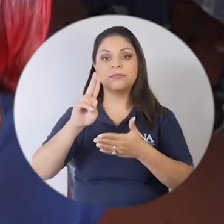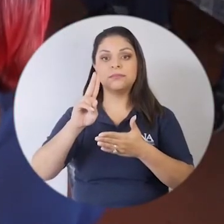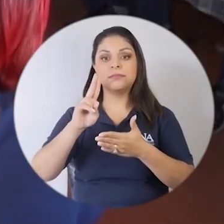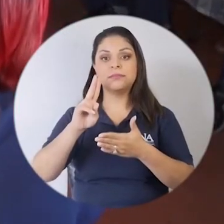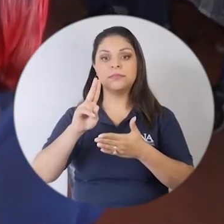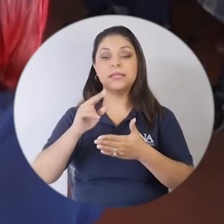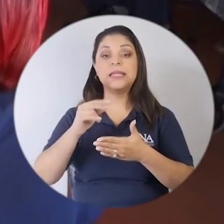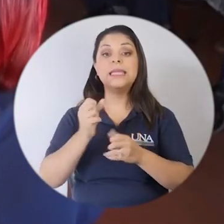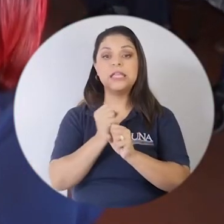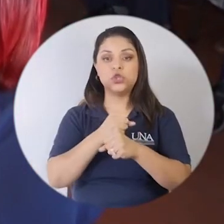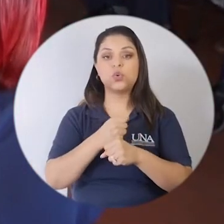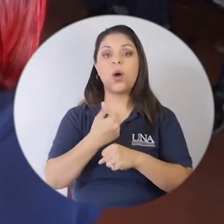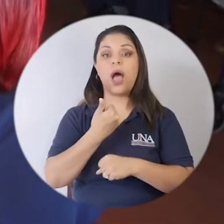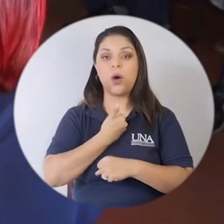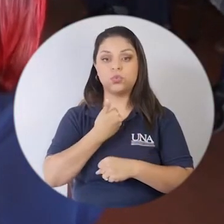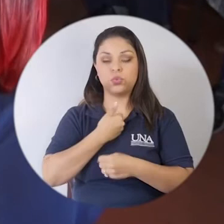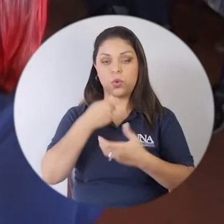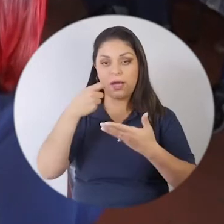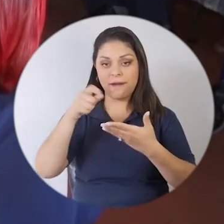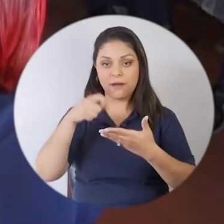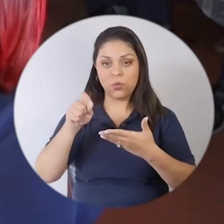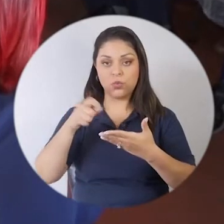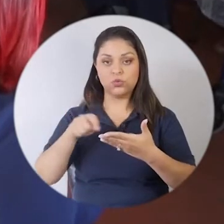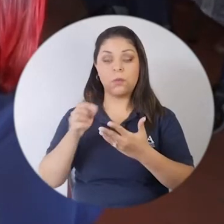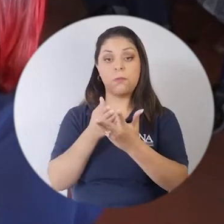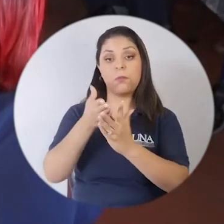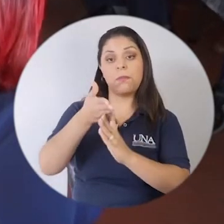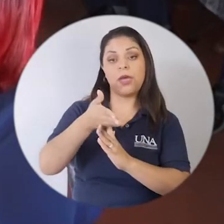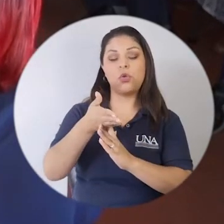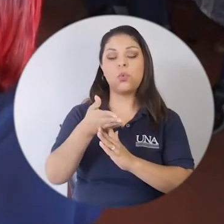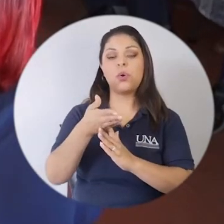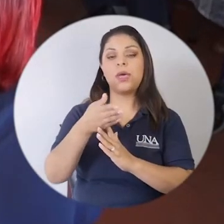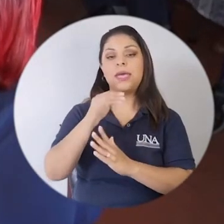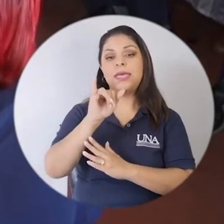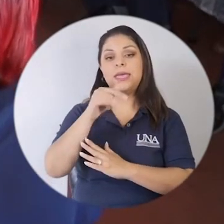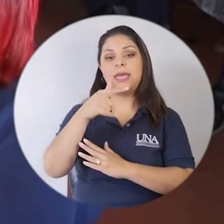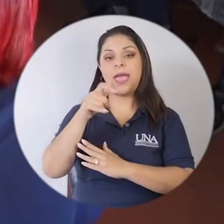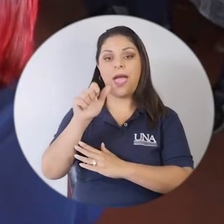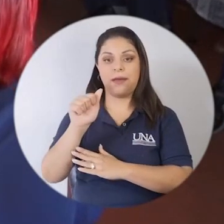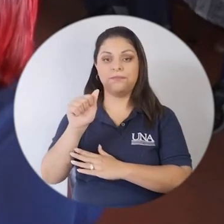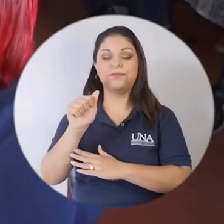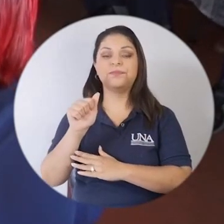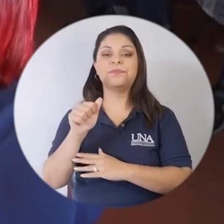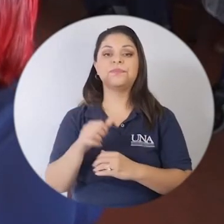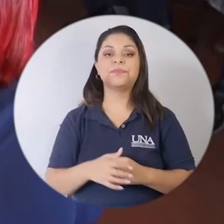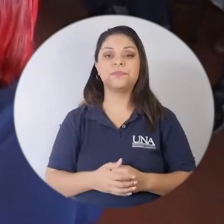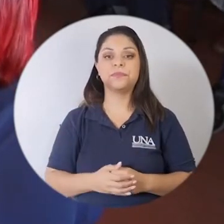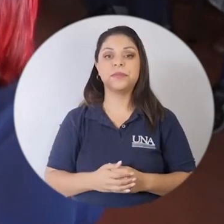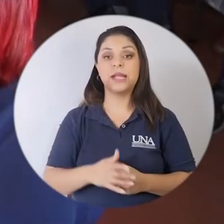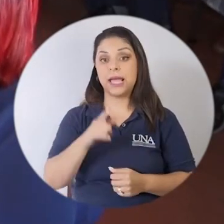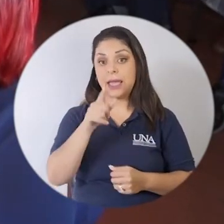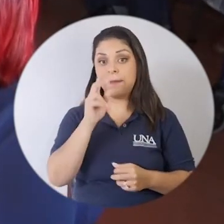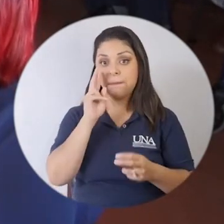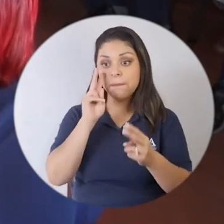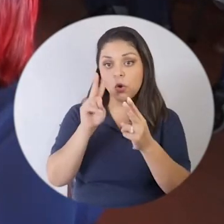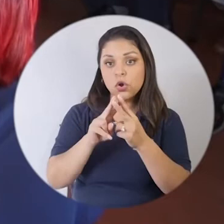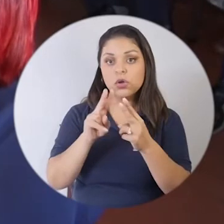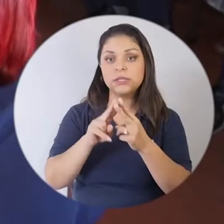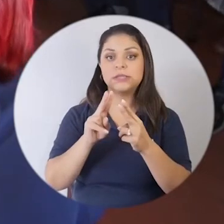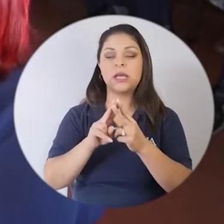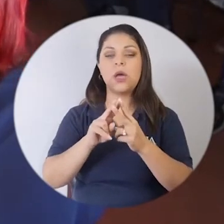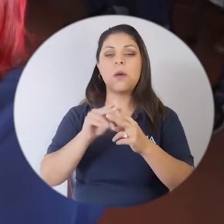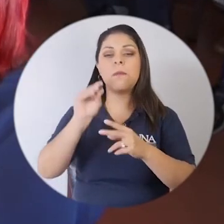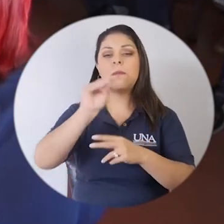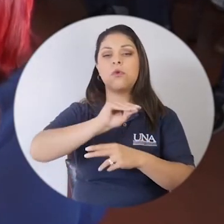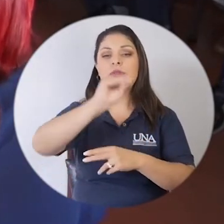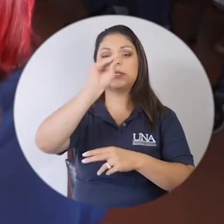se sometió a un proceso de autoevaluación a través de la herramienta IGEA, ¿verdad?, que nos permite conocer el índice de